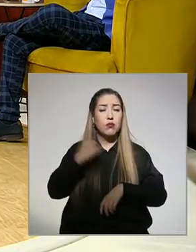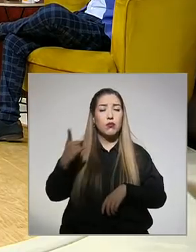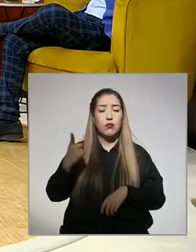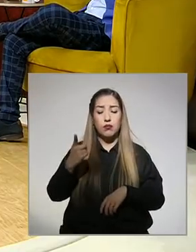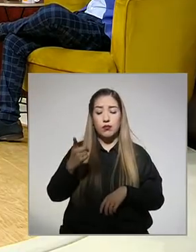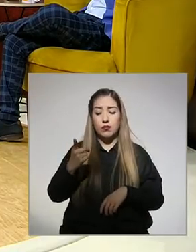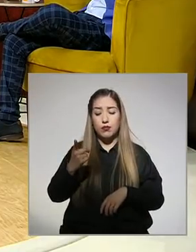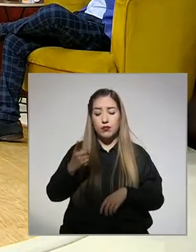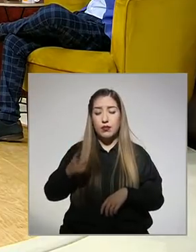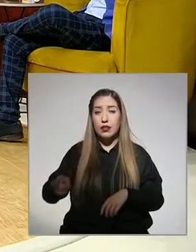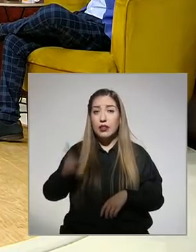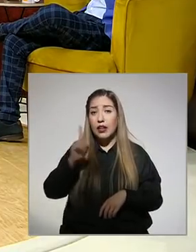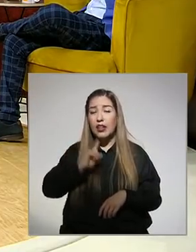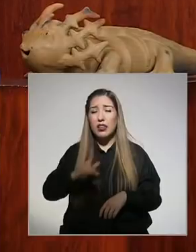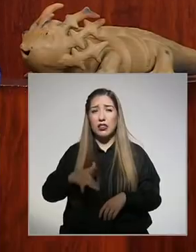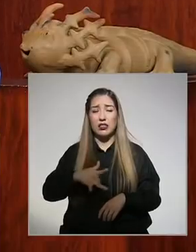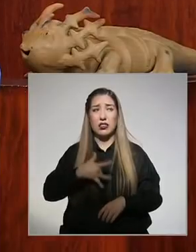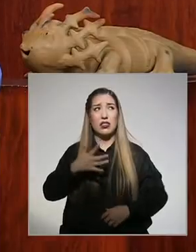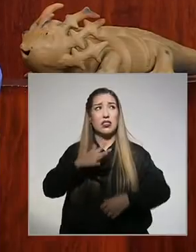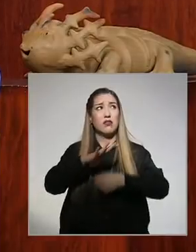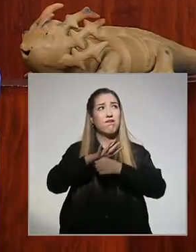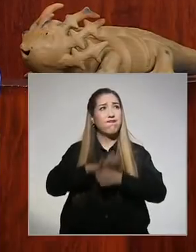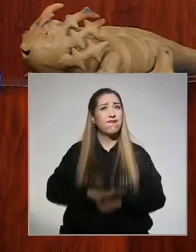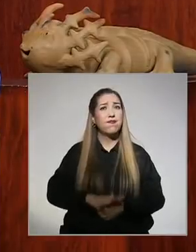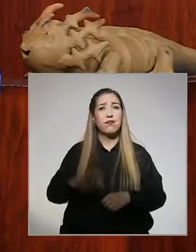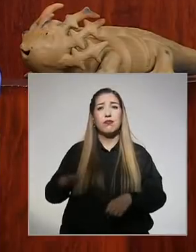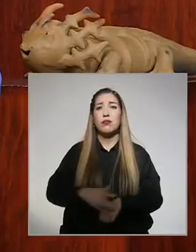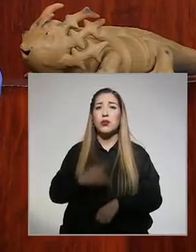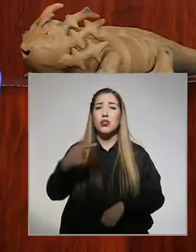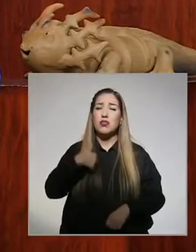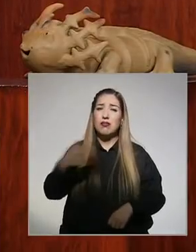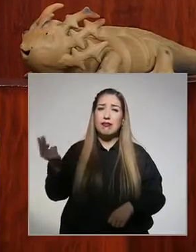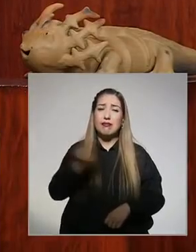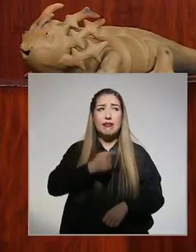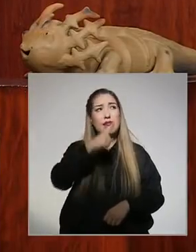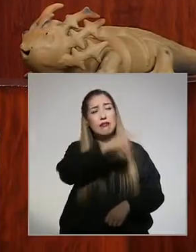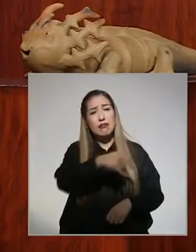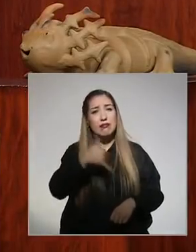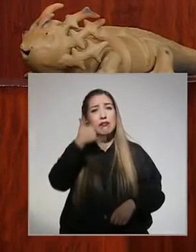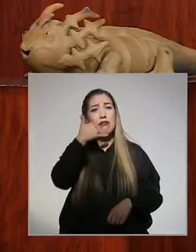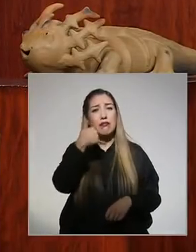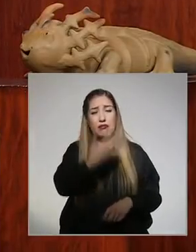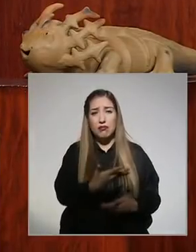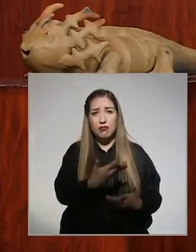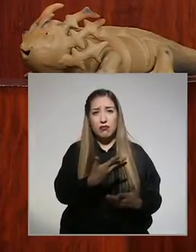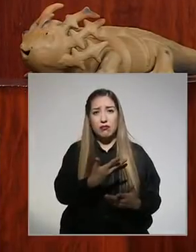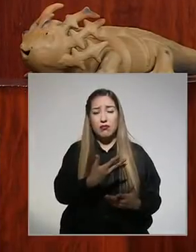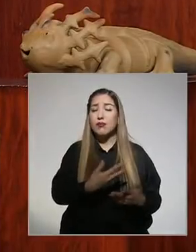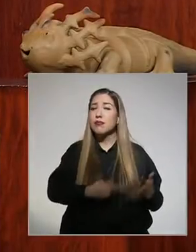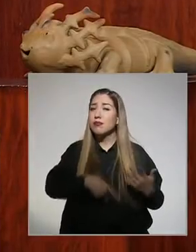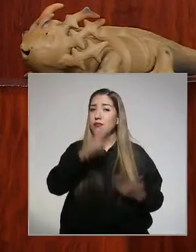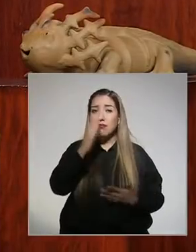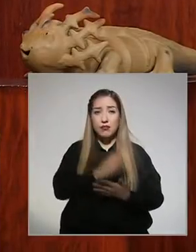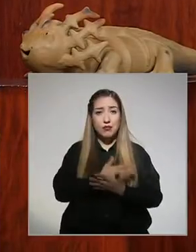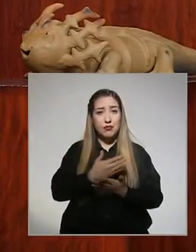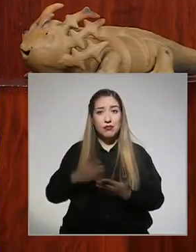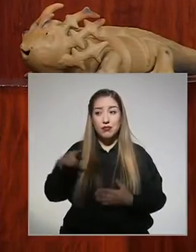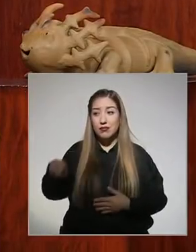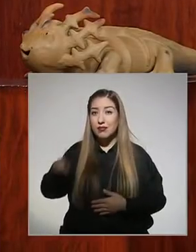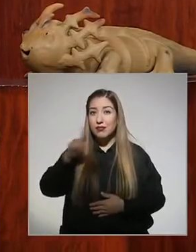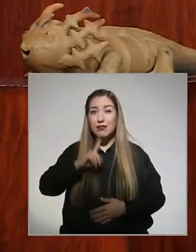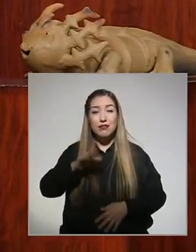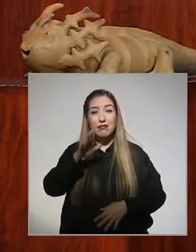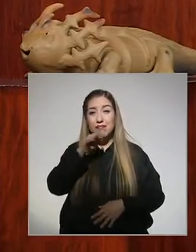de frustración porque no tiene ese dispositivo, pero además ese dispositivo no le permite conectarse a alguna